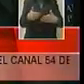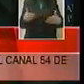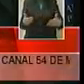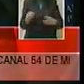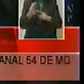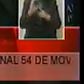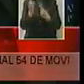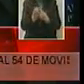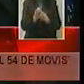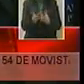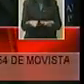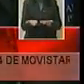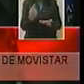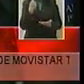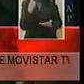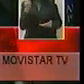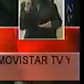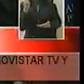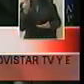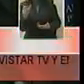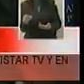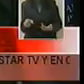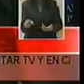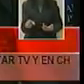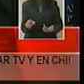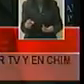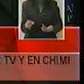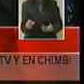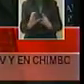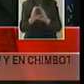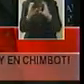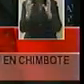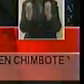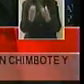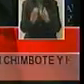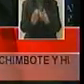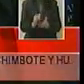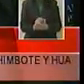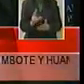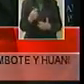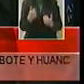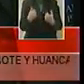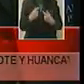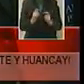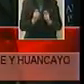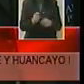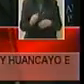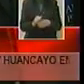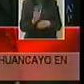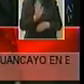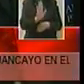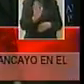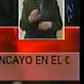la cultura de Pepe el Vivo que aplica el gobierno, lógicamente que el Congreso de la República no debe abdicar a